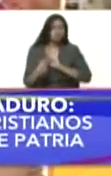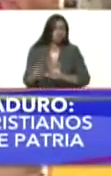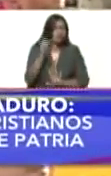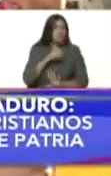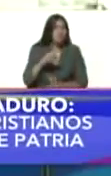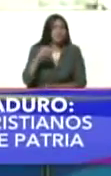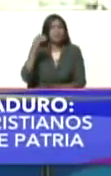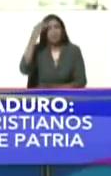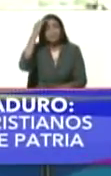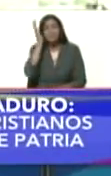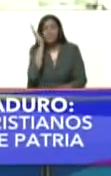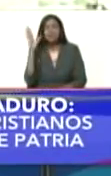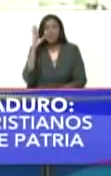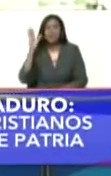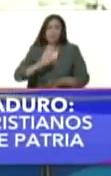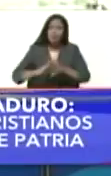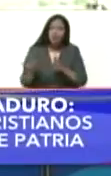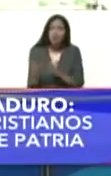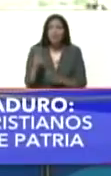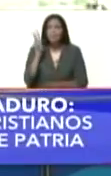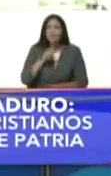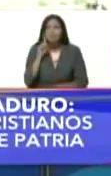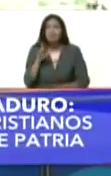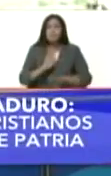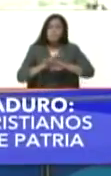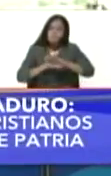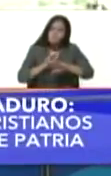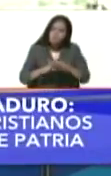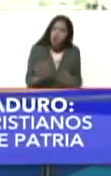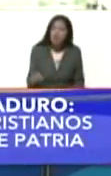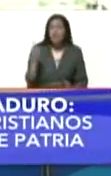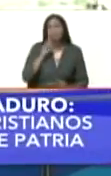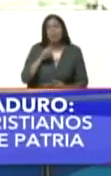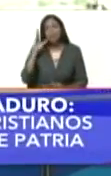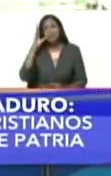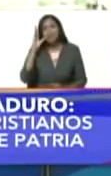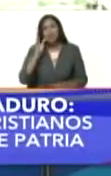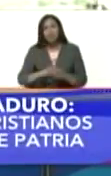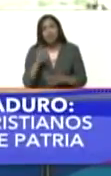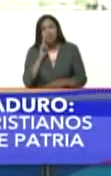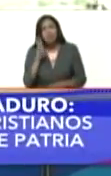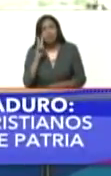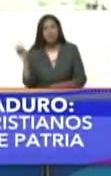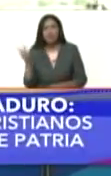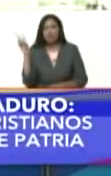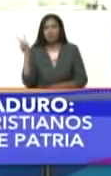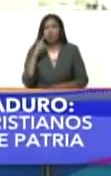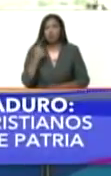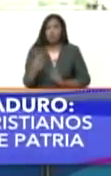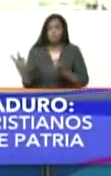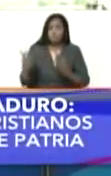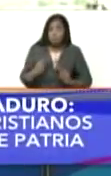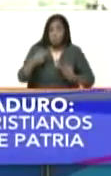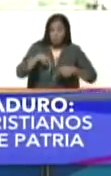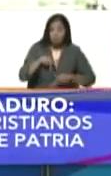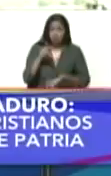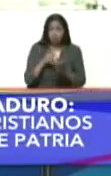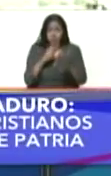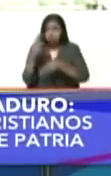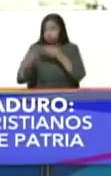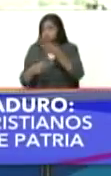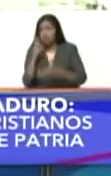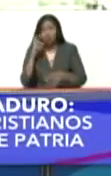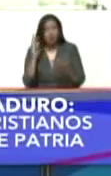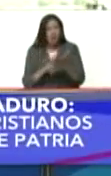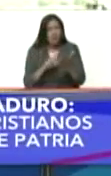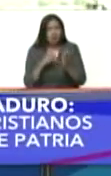Michelle Bachelet, ¿por qué miente? ¿Por qué miente, señora Michelle Bachelet, sobre Venezuela? Usted vino aquí y se le dijo toda